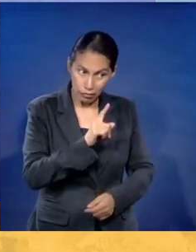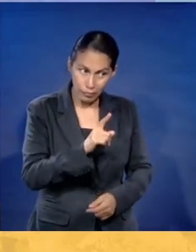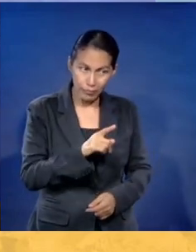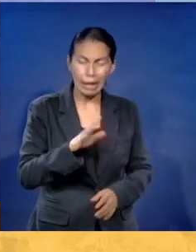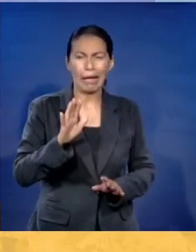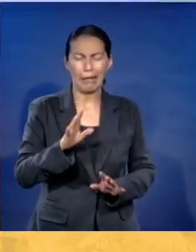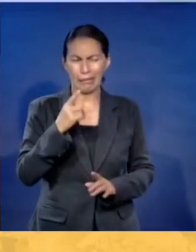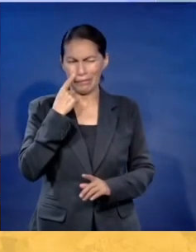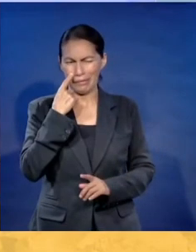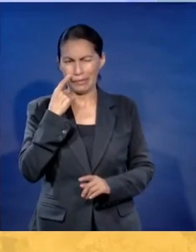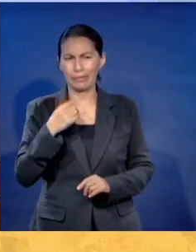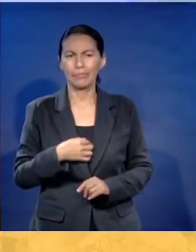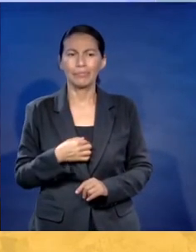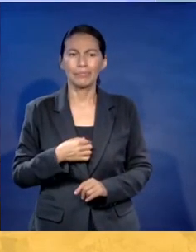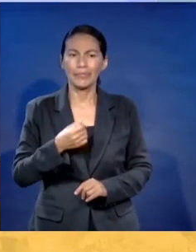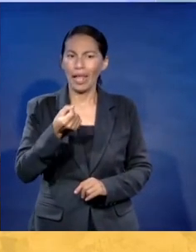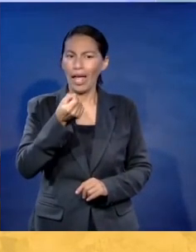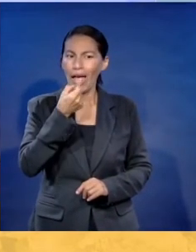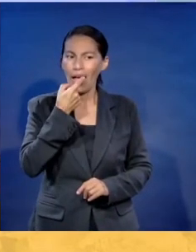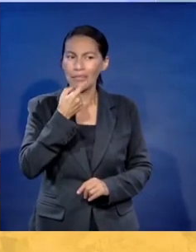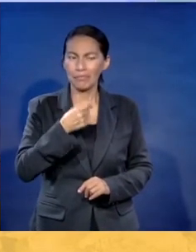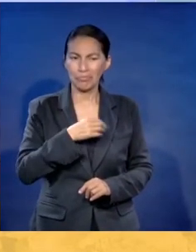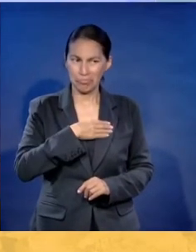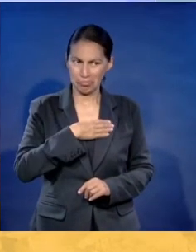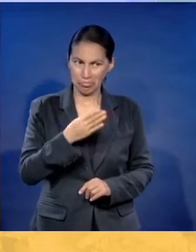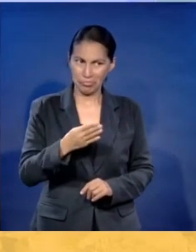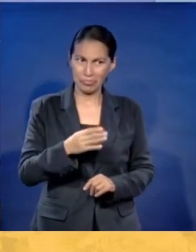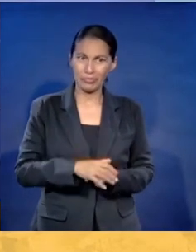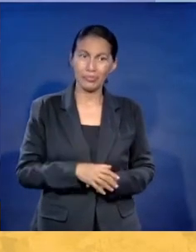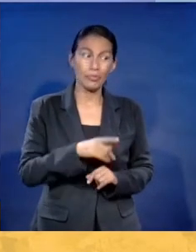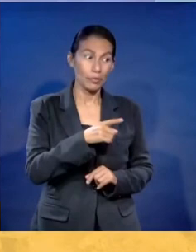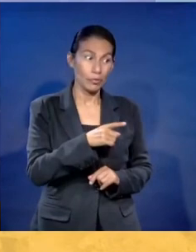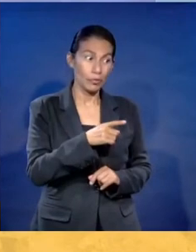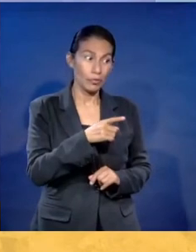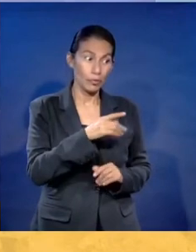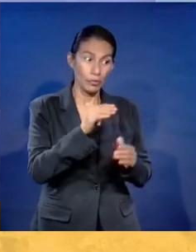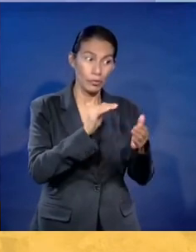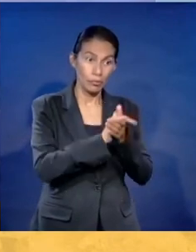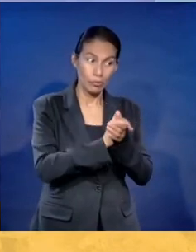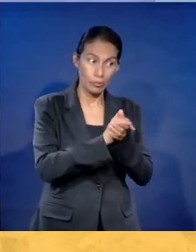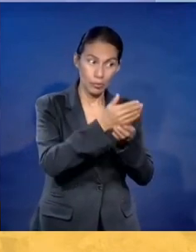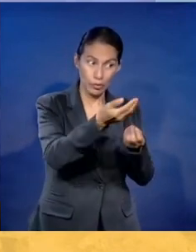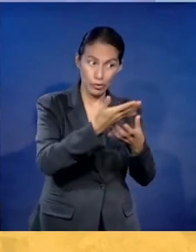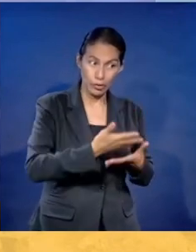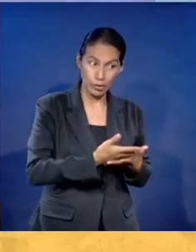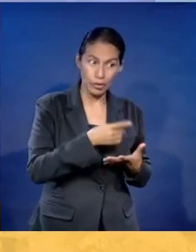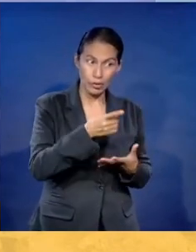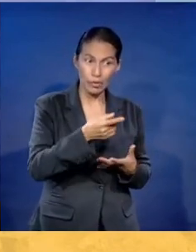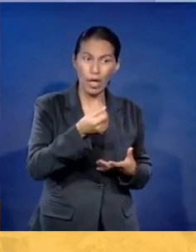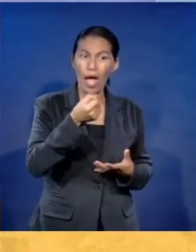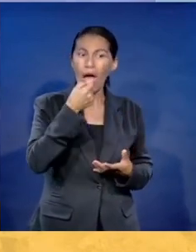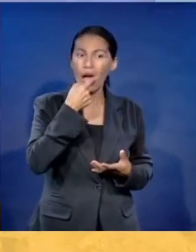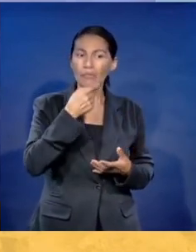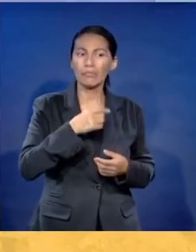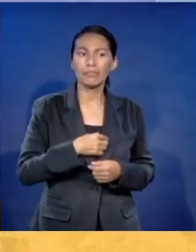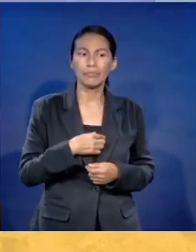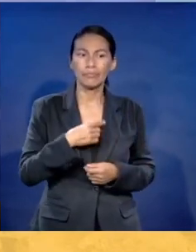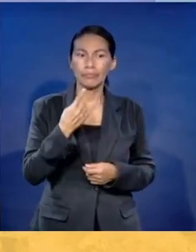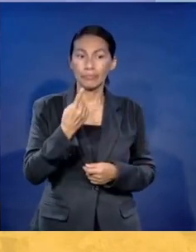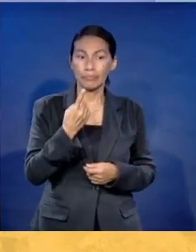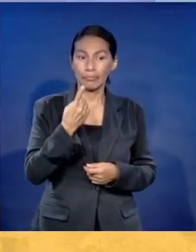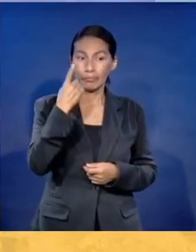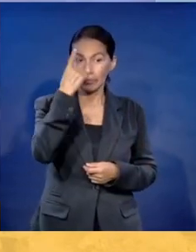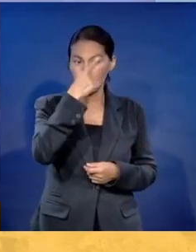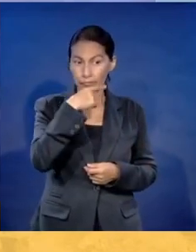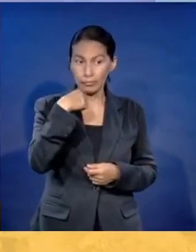yo tengo unas pastillas bien buenas para eso cuando tu esposo llegue te las vas a tomar y vas a esperar una hora con las pastillas